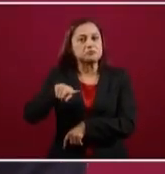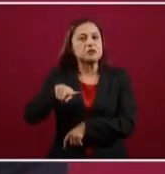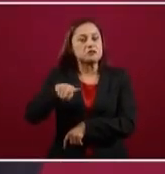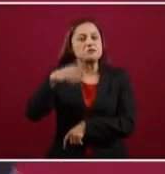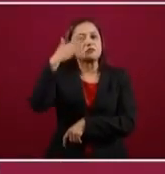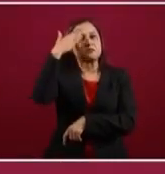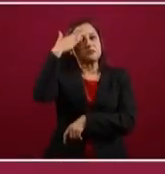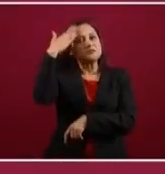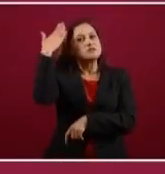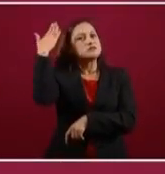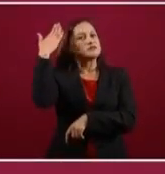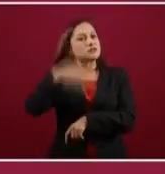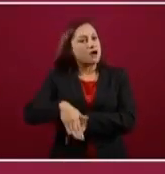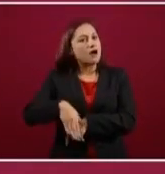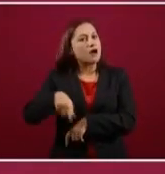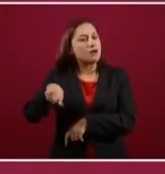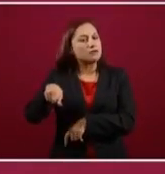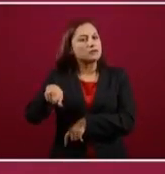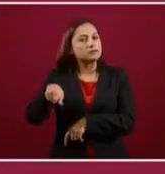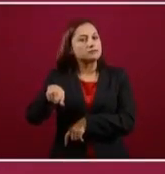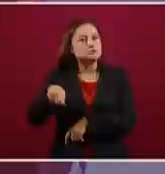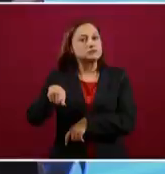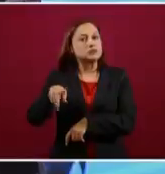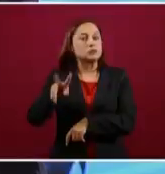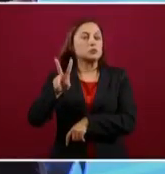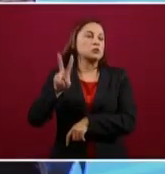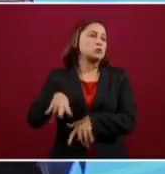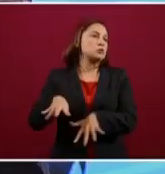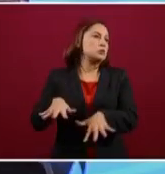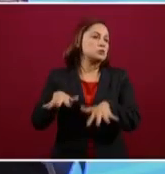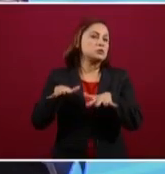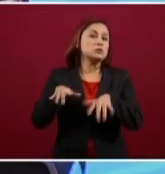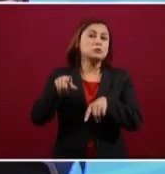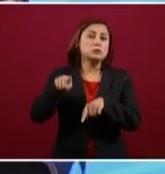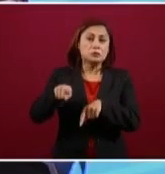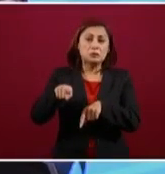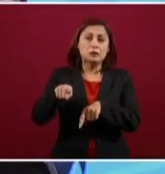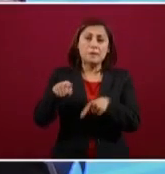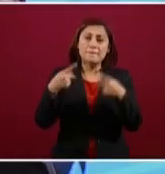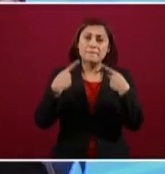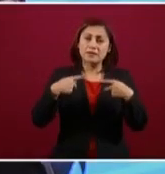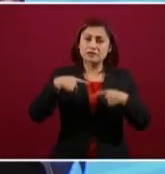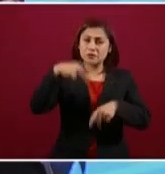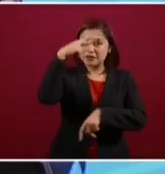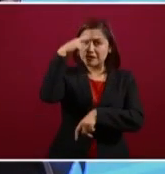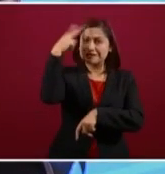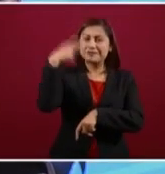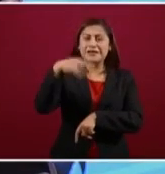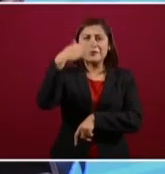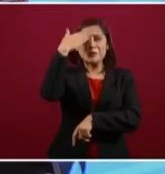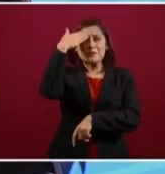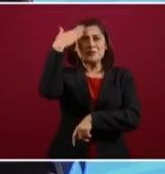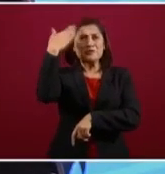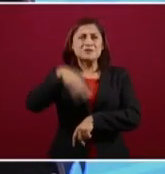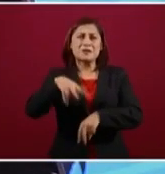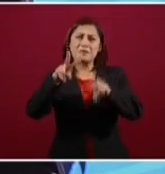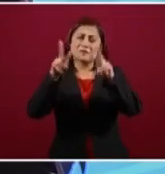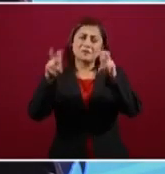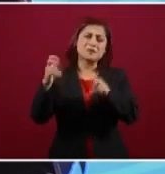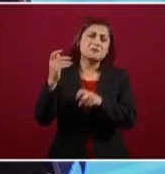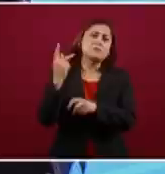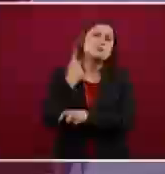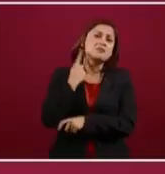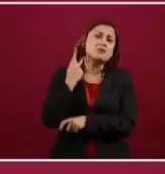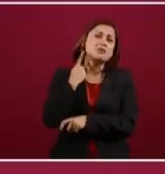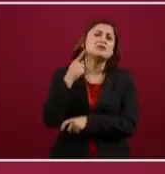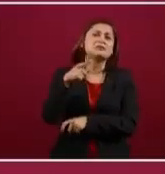extraordinario. Es de los pueblos con más conciencia política en el mundo.